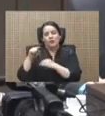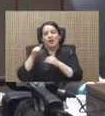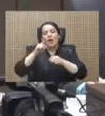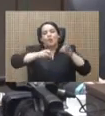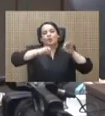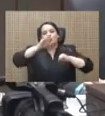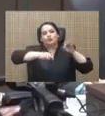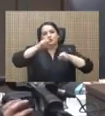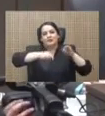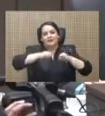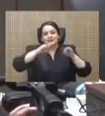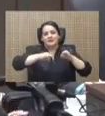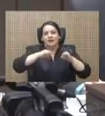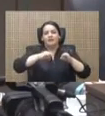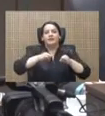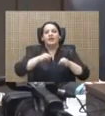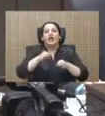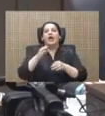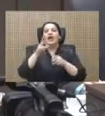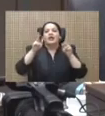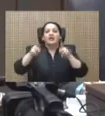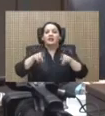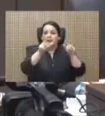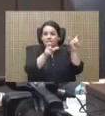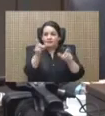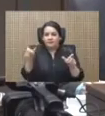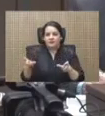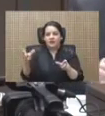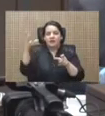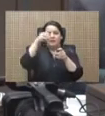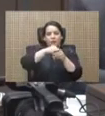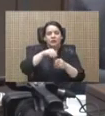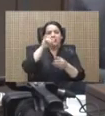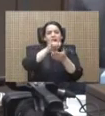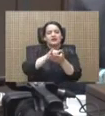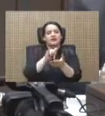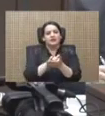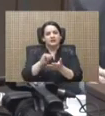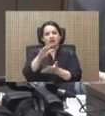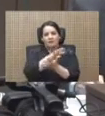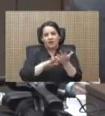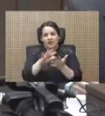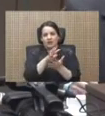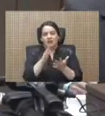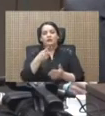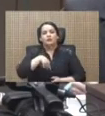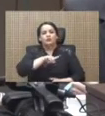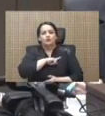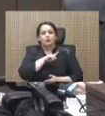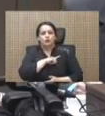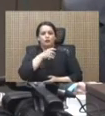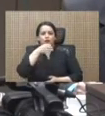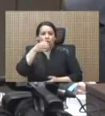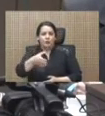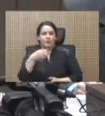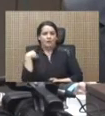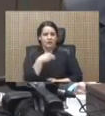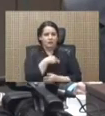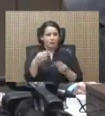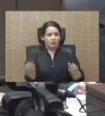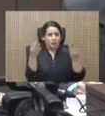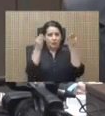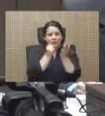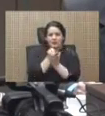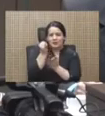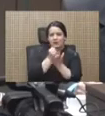justicia a quienes se vieron involucrados en esta maraña. Hemos recomendado al Ministerio Público se